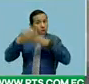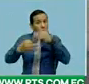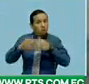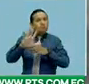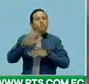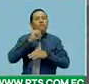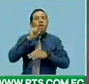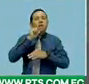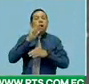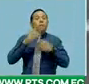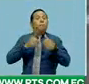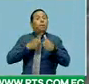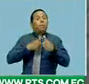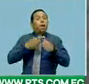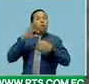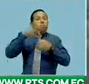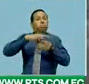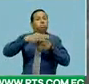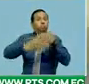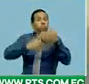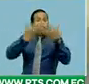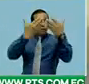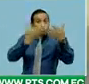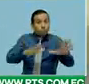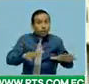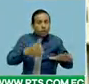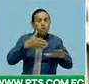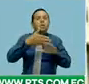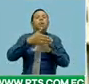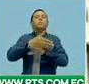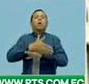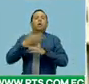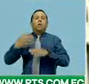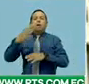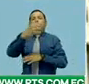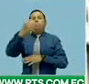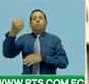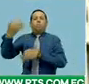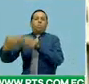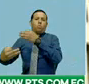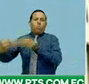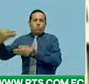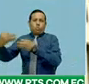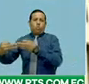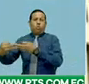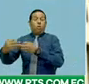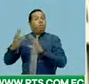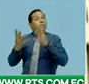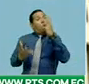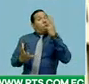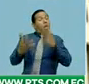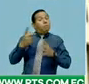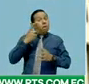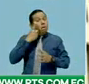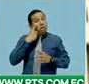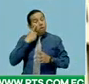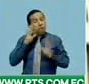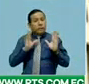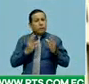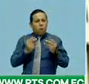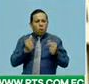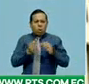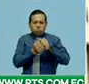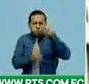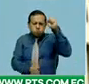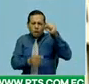culminen las elecciones, salvo en caso de flagrancia. No me preocupa porque no encuentro que haya una conducta típica incurrida por los